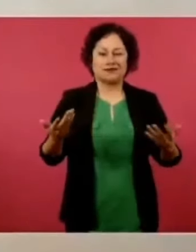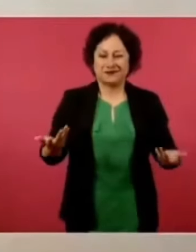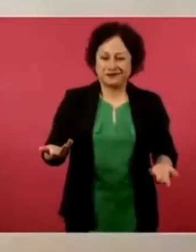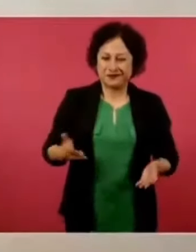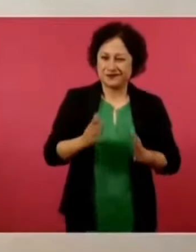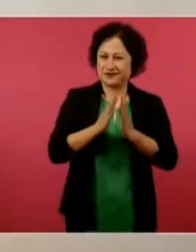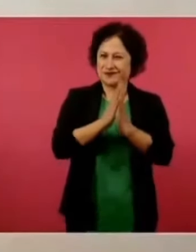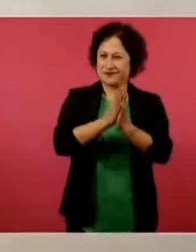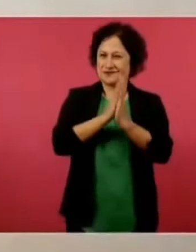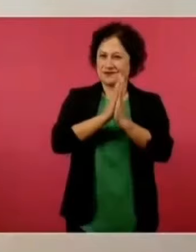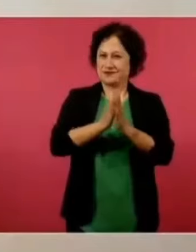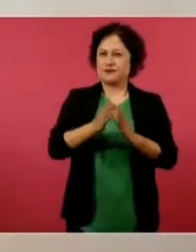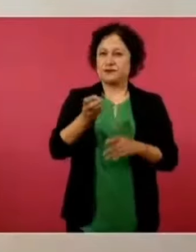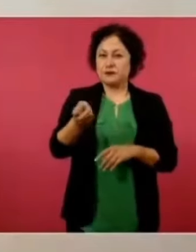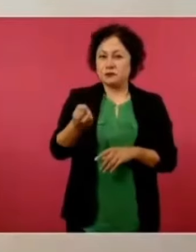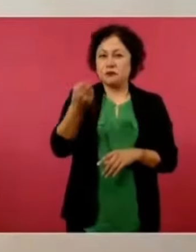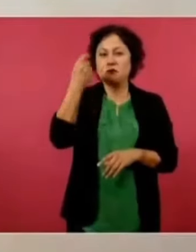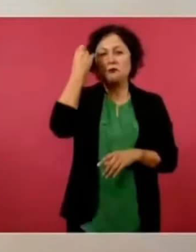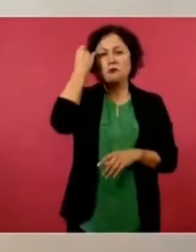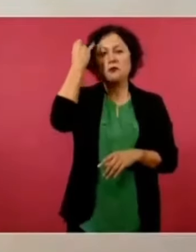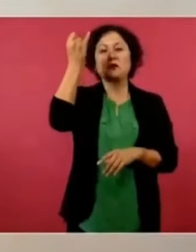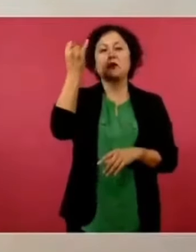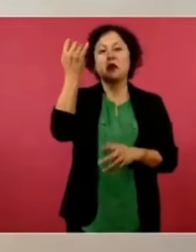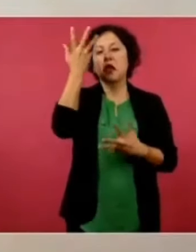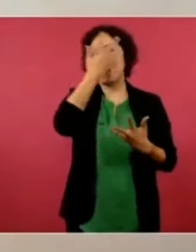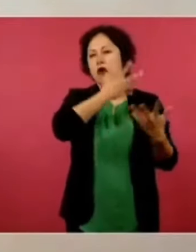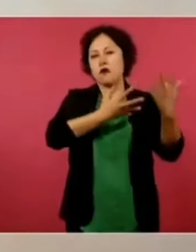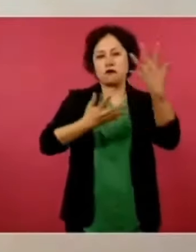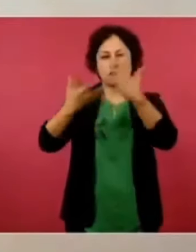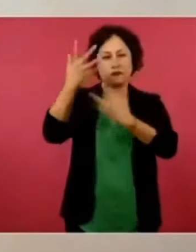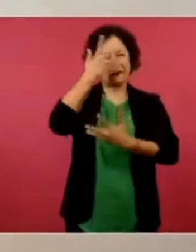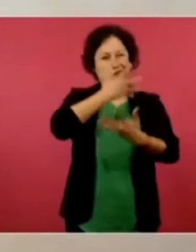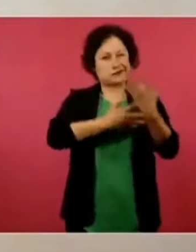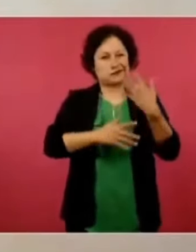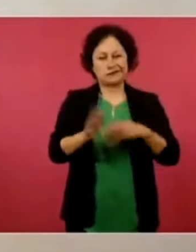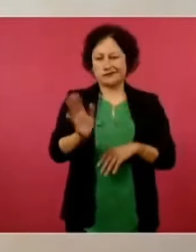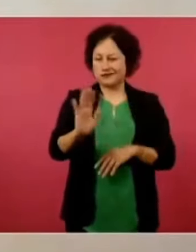la idea era que no se aprobara